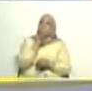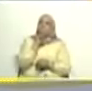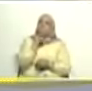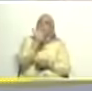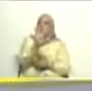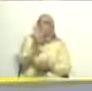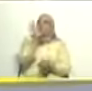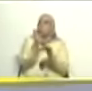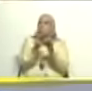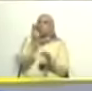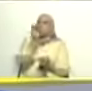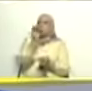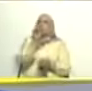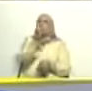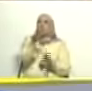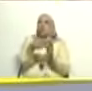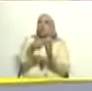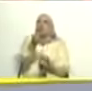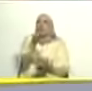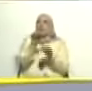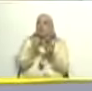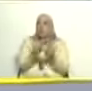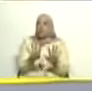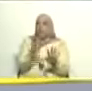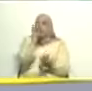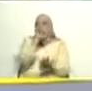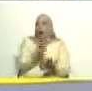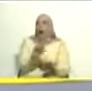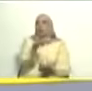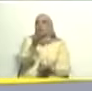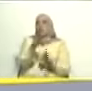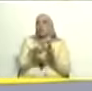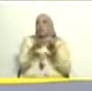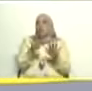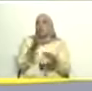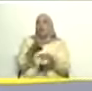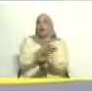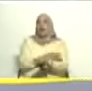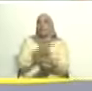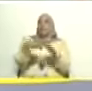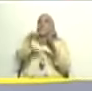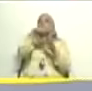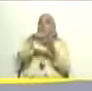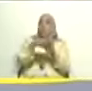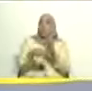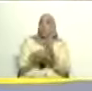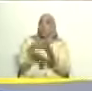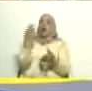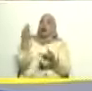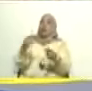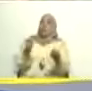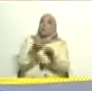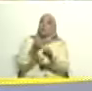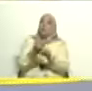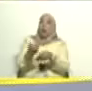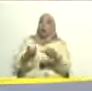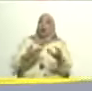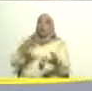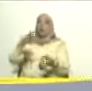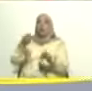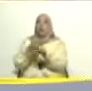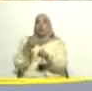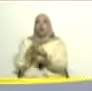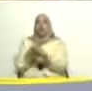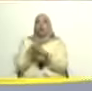5 de septiembre de 2019, el año 19, ante las medidas de sanciones contra los CLAT, porque traíamos